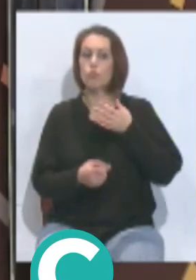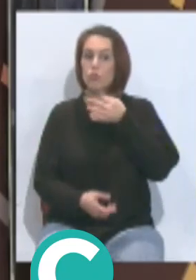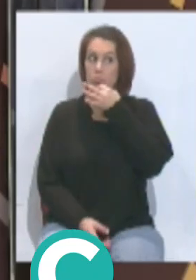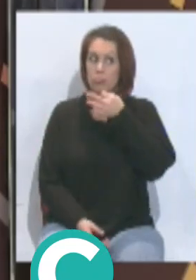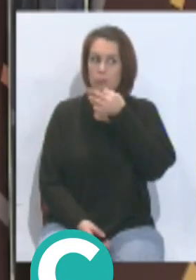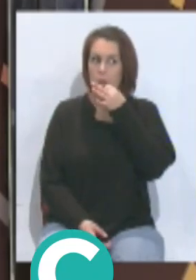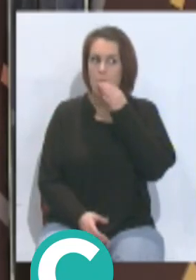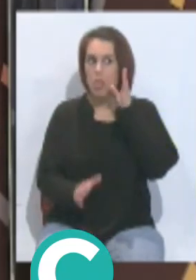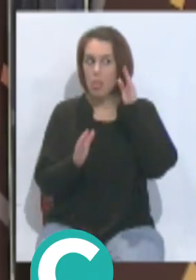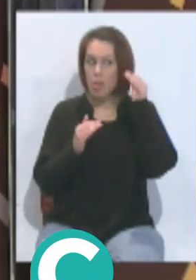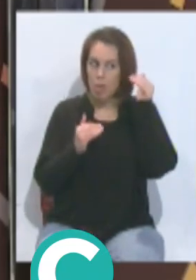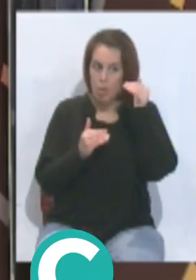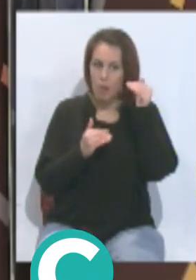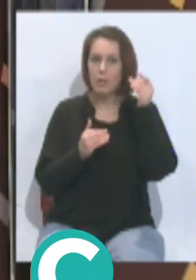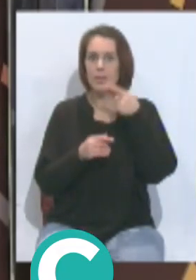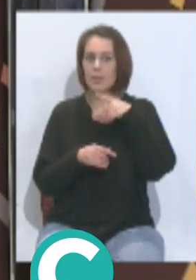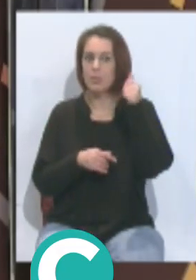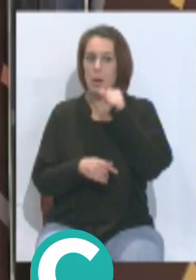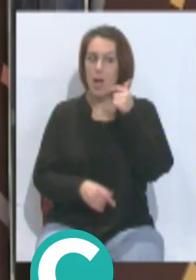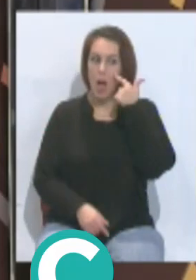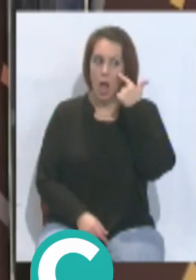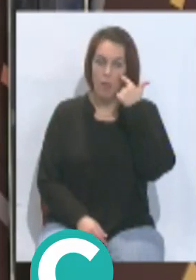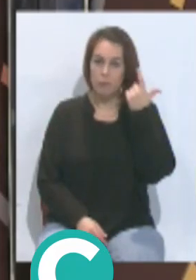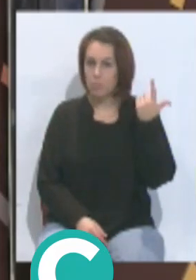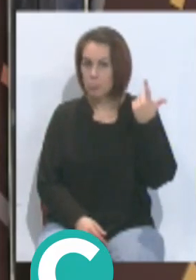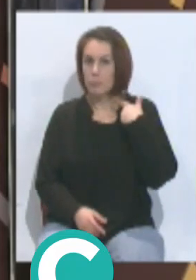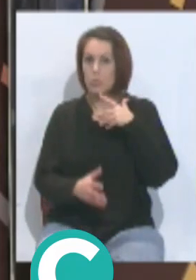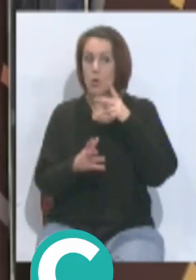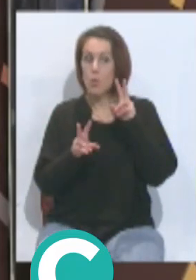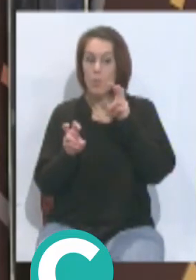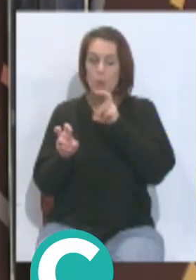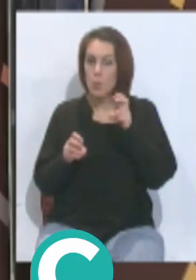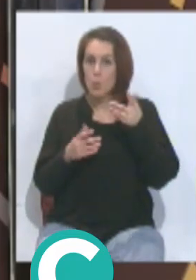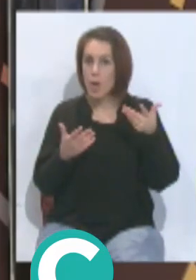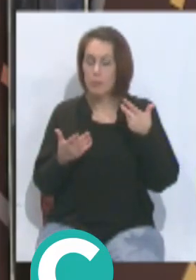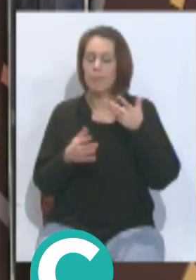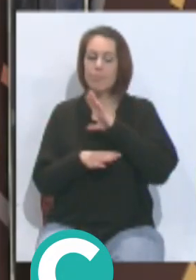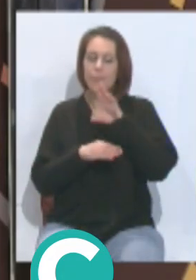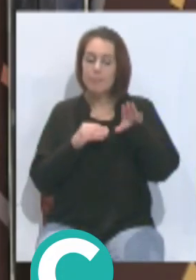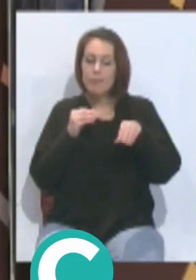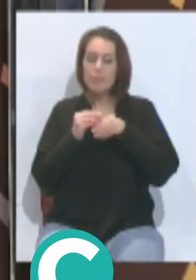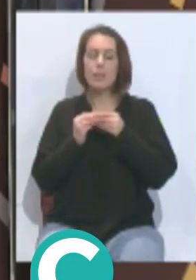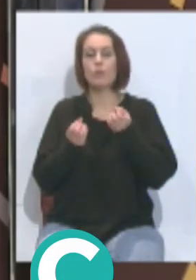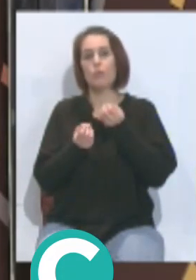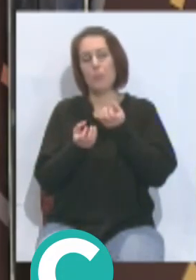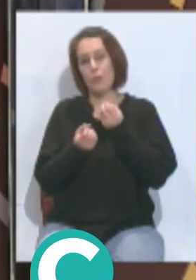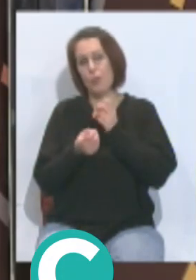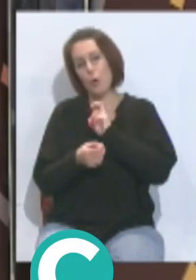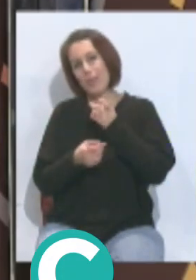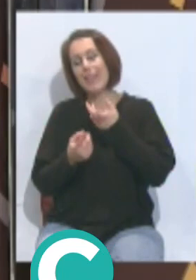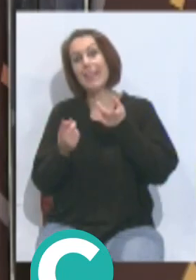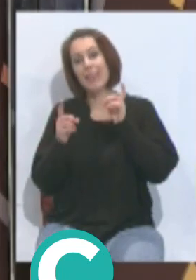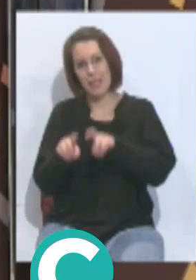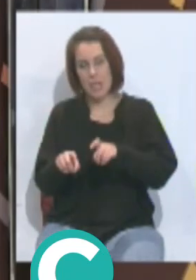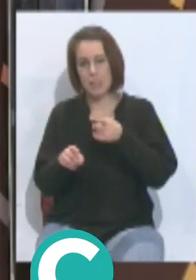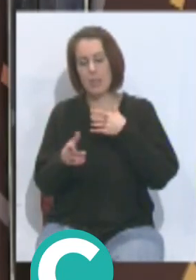tarde pendientes, todas las tardes de esta semana pendientes de las novedades, se unen también otras informaciones de citas que